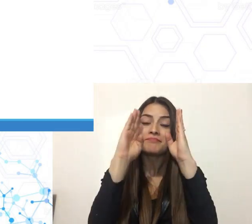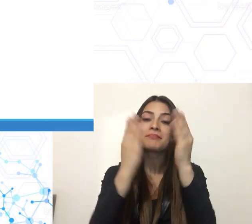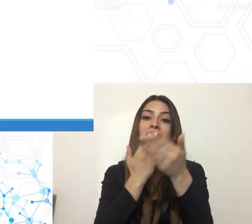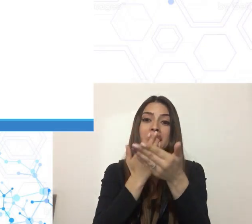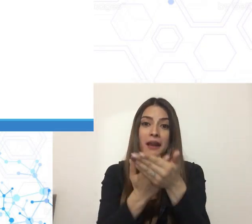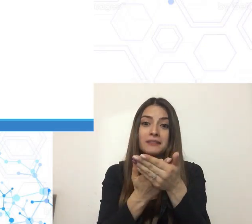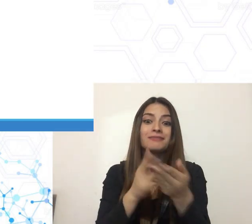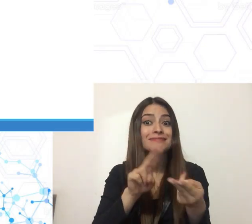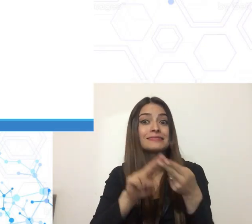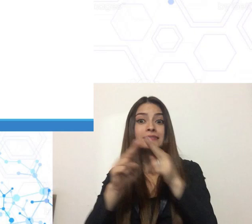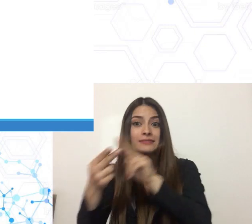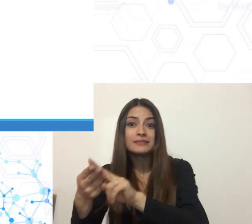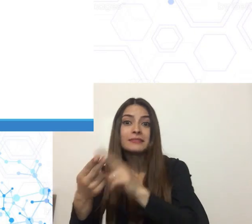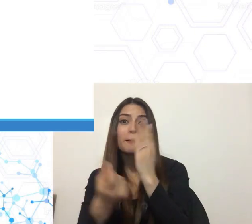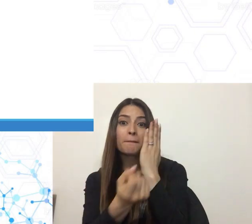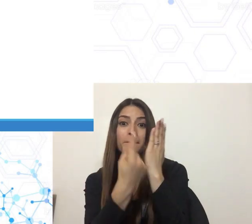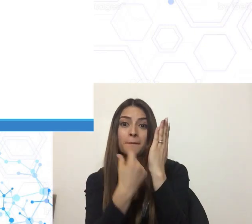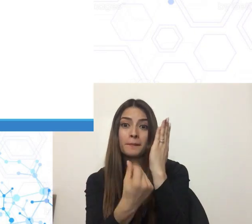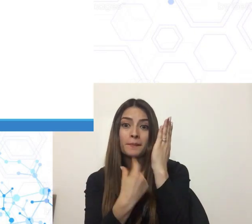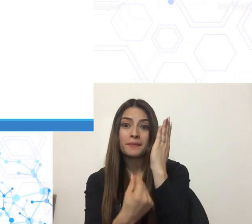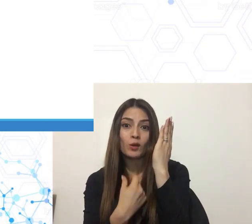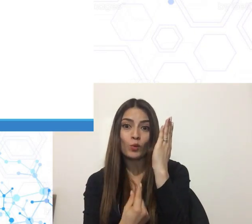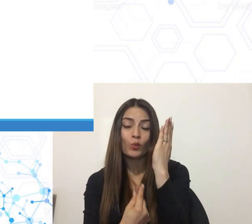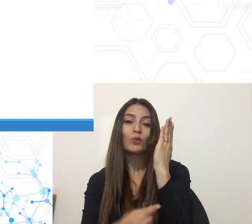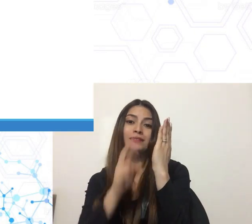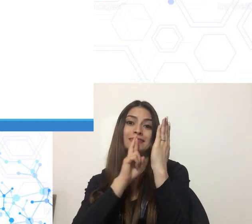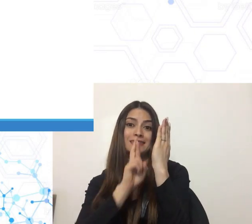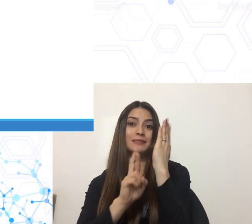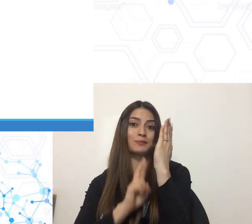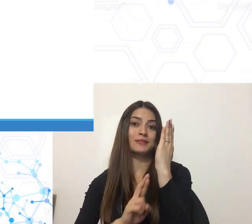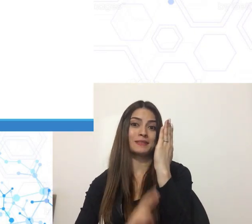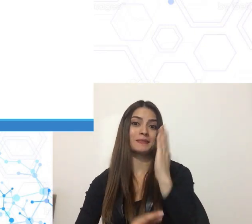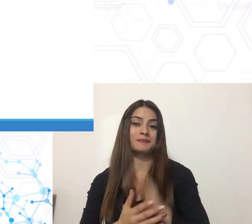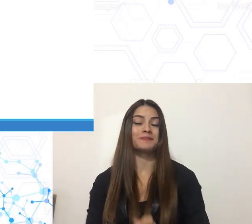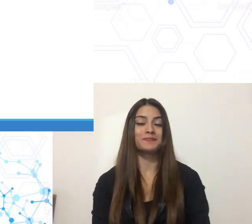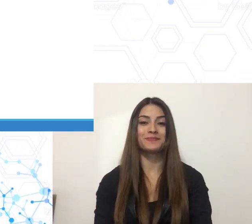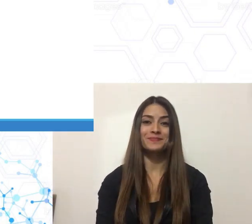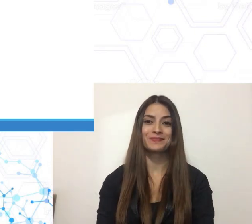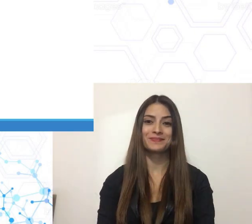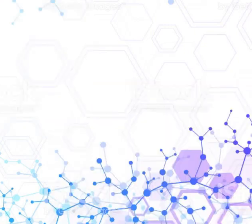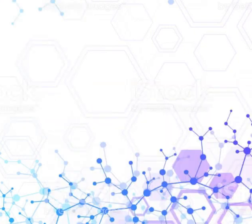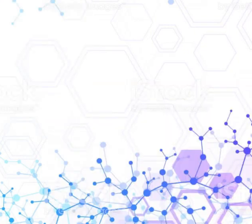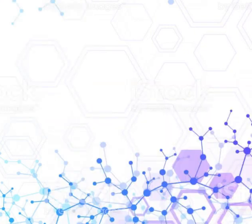entonces contestar las preguntas del video.